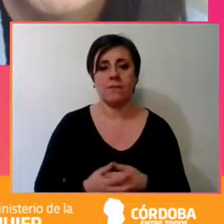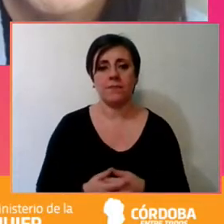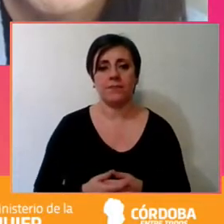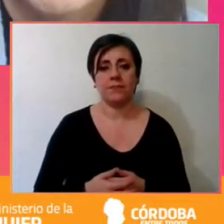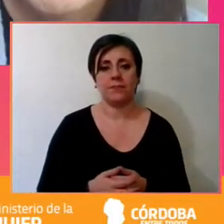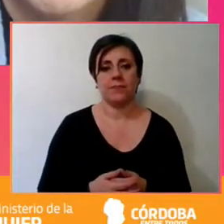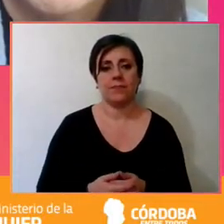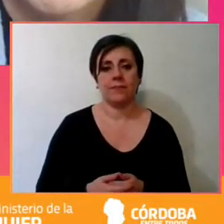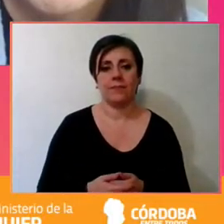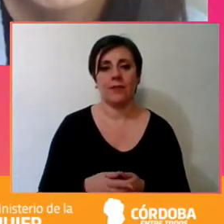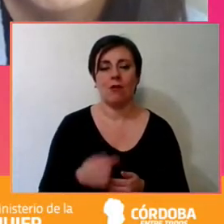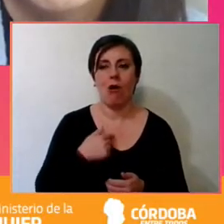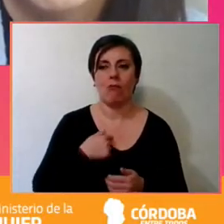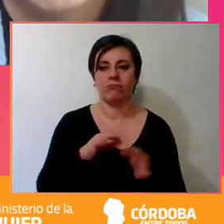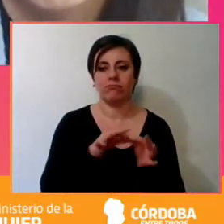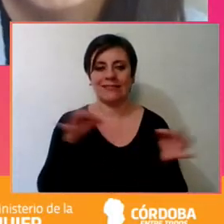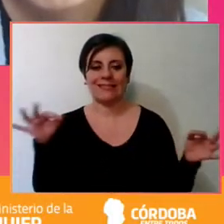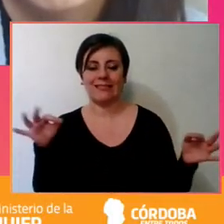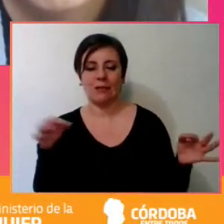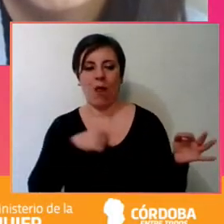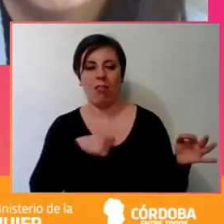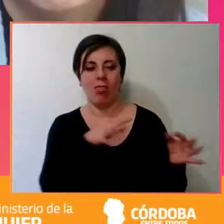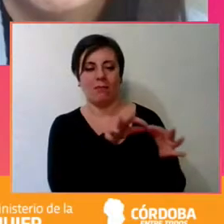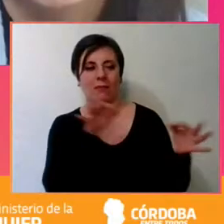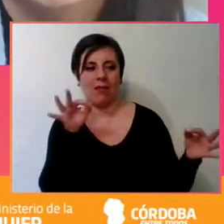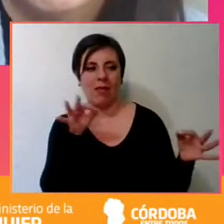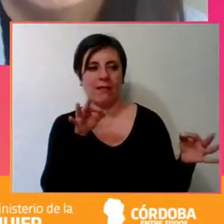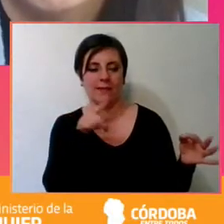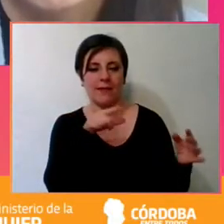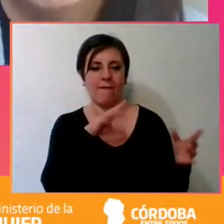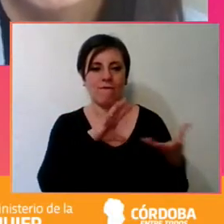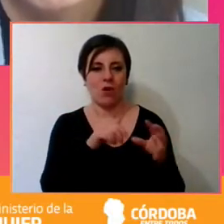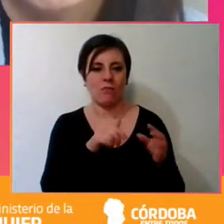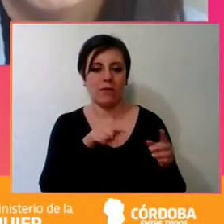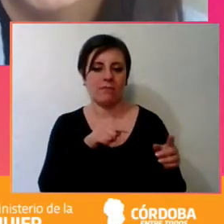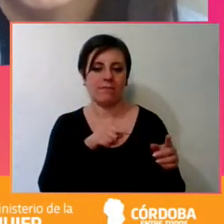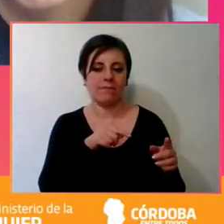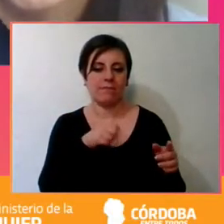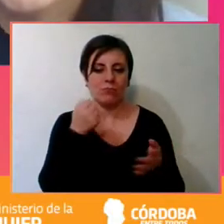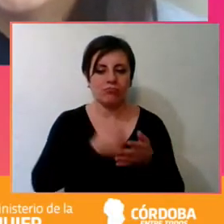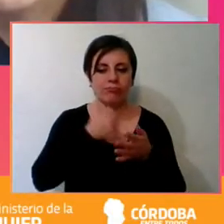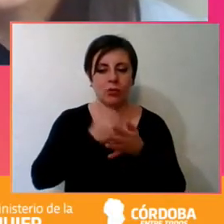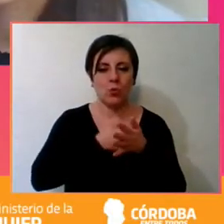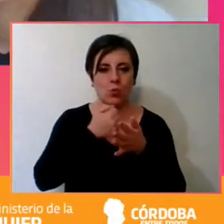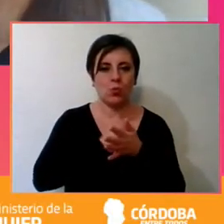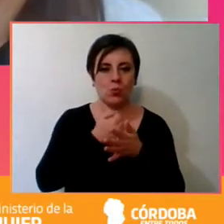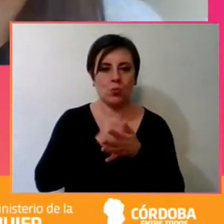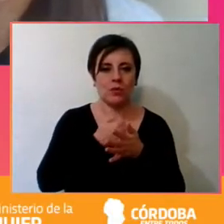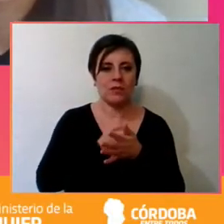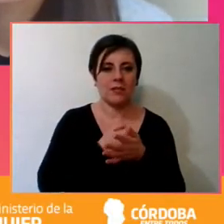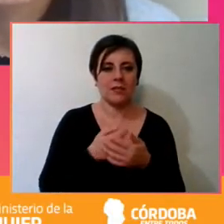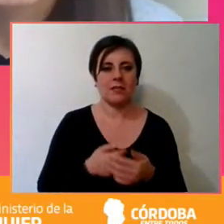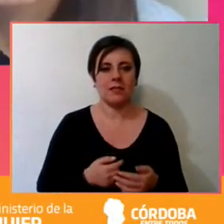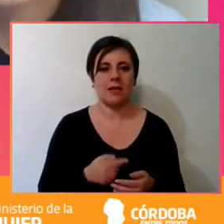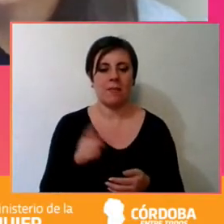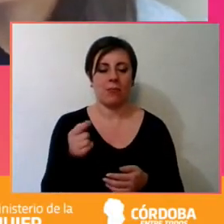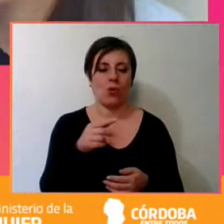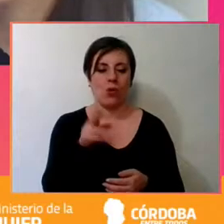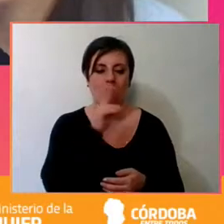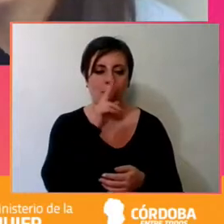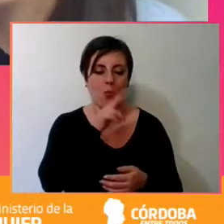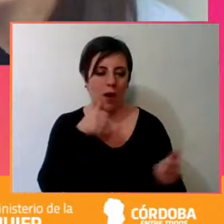vemos identificadas en esa carrera que a lo largo de los años, por esta proximidad con las mujeres,